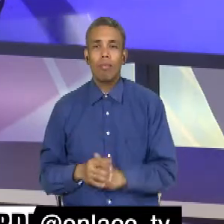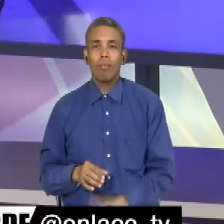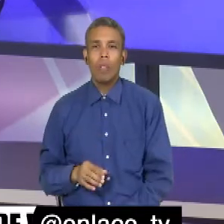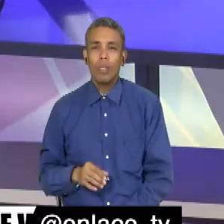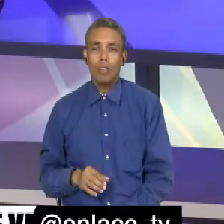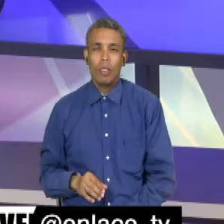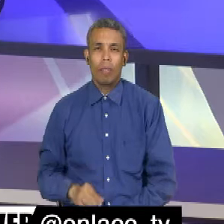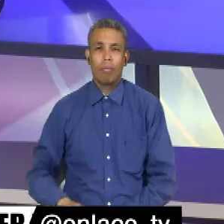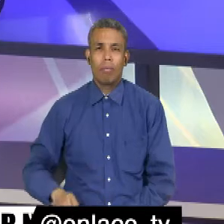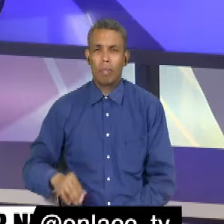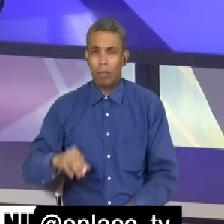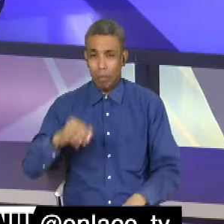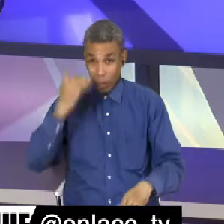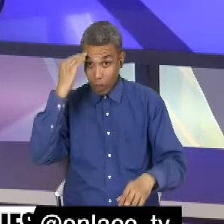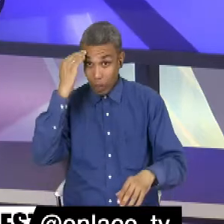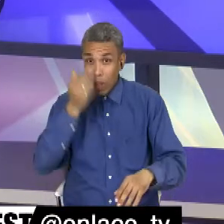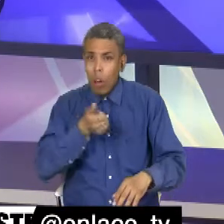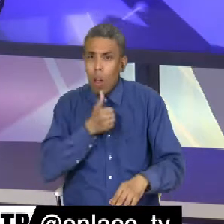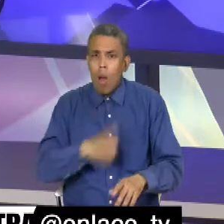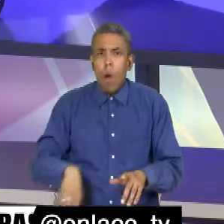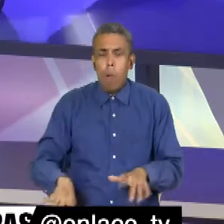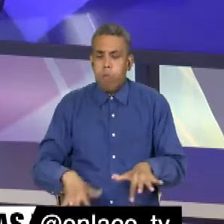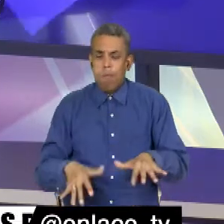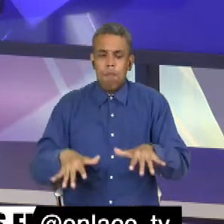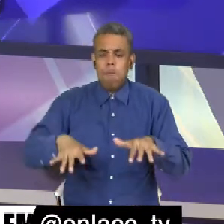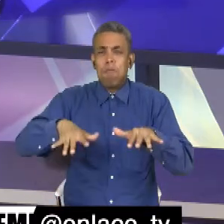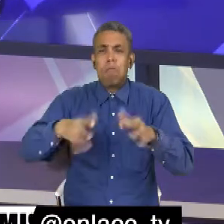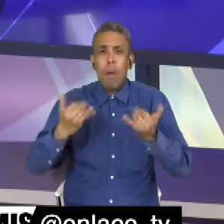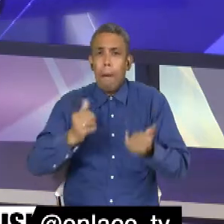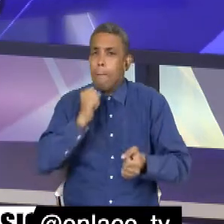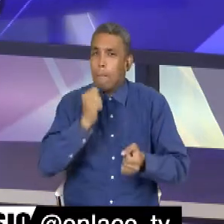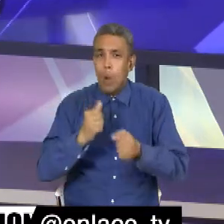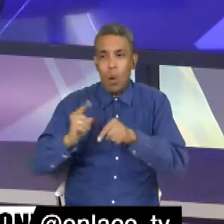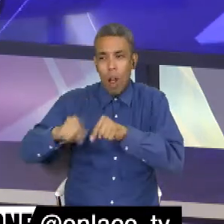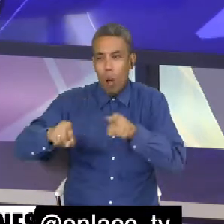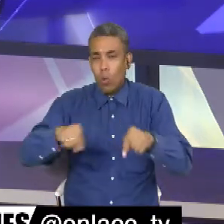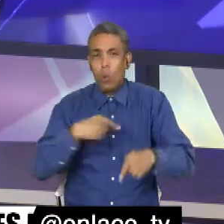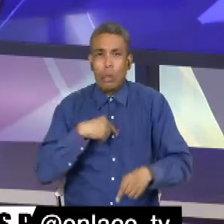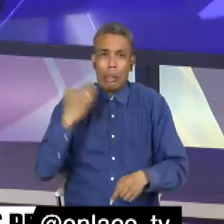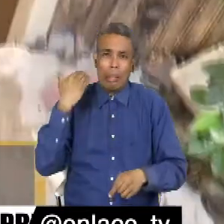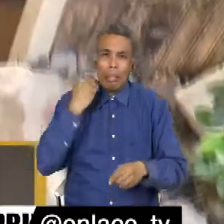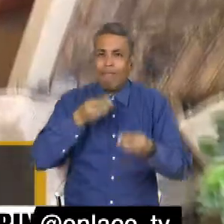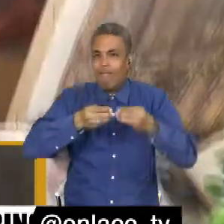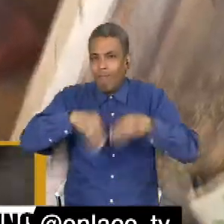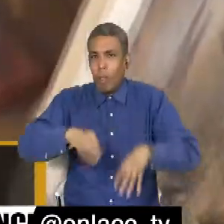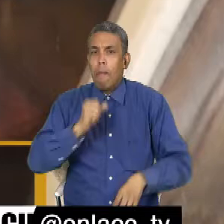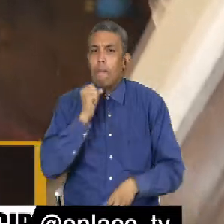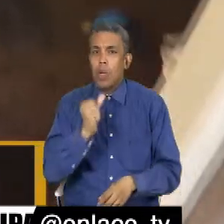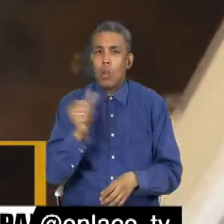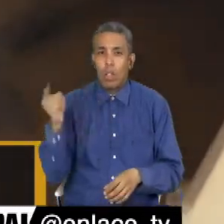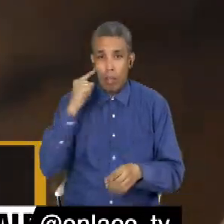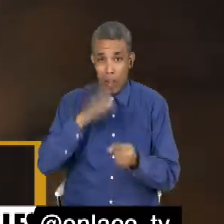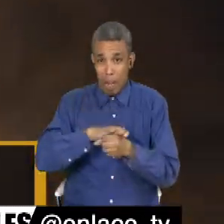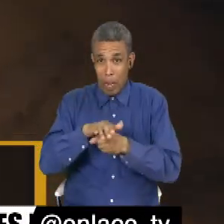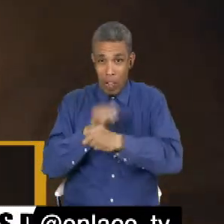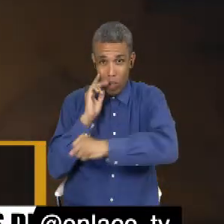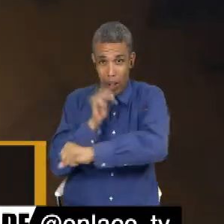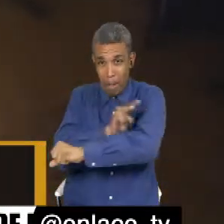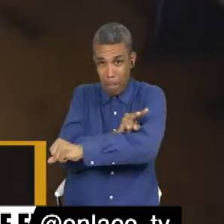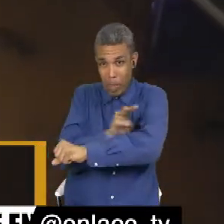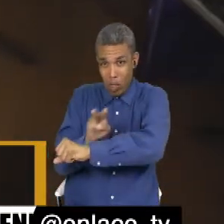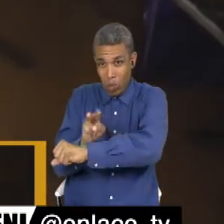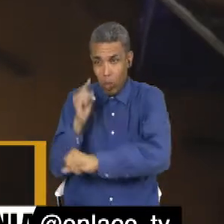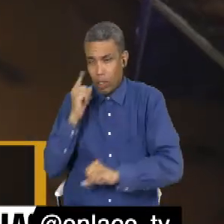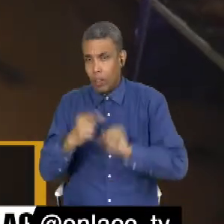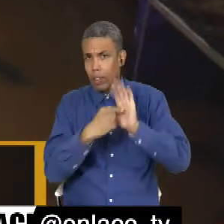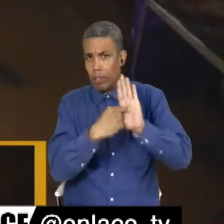afectados por la creciente viven en el barrio La Victoria, comuna 1 de la ciudad. Esta vivienda ubicada en el barrio La Victoria es la primera